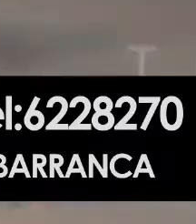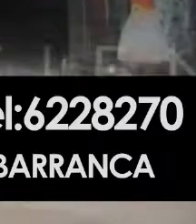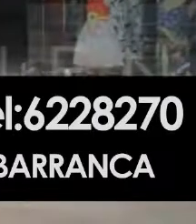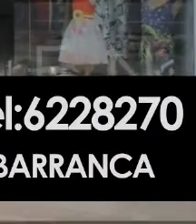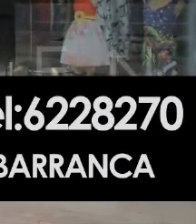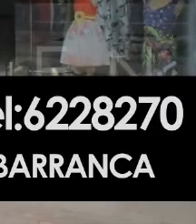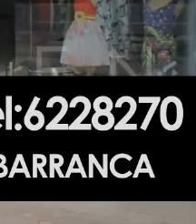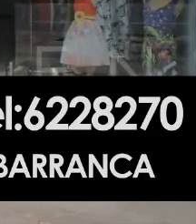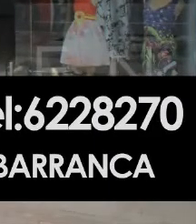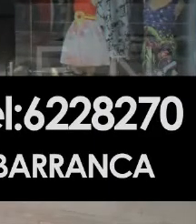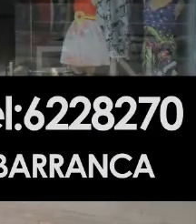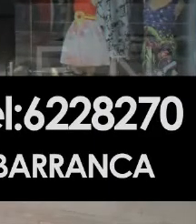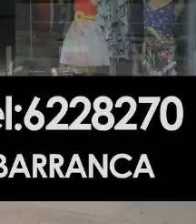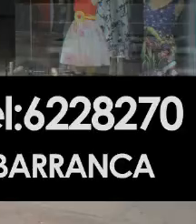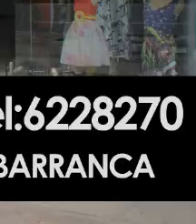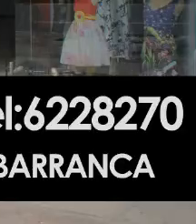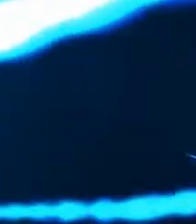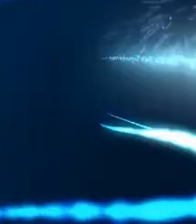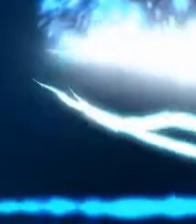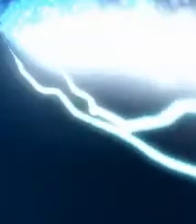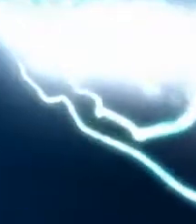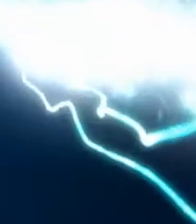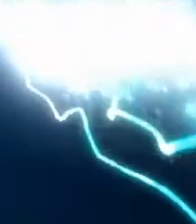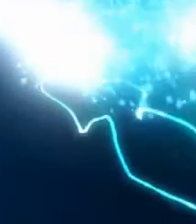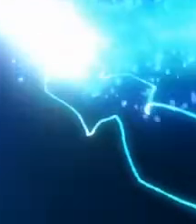y la mejor atención.